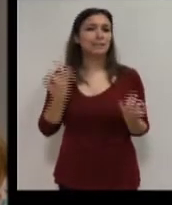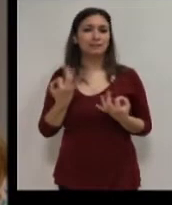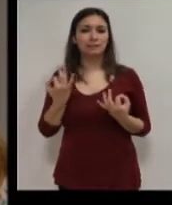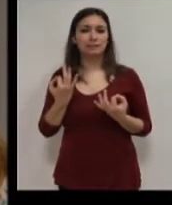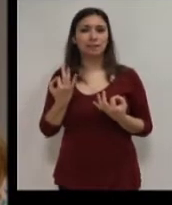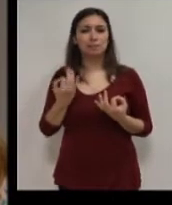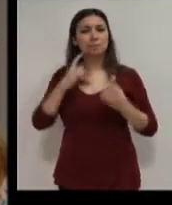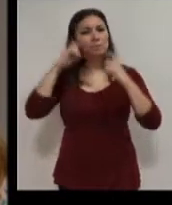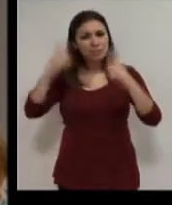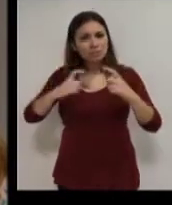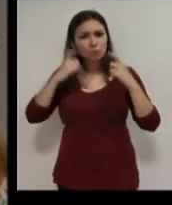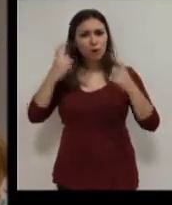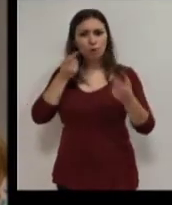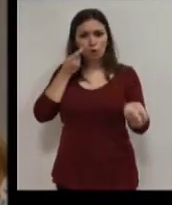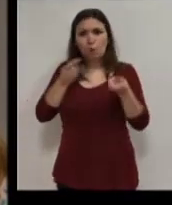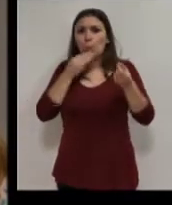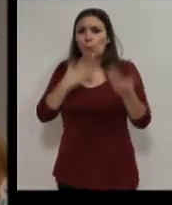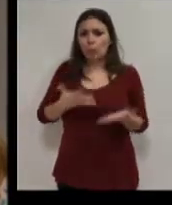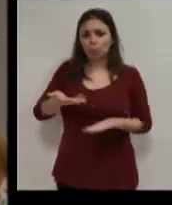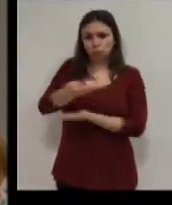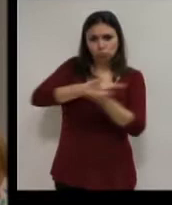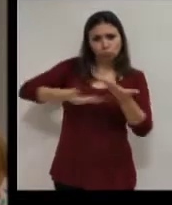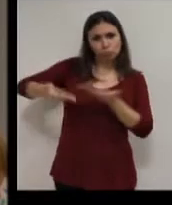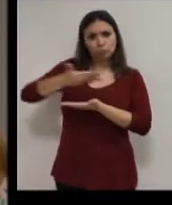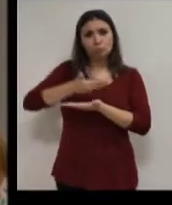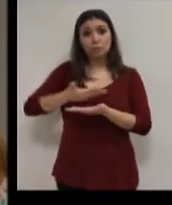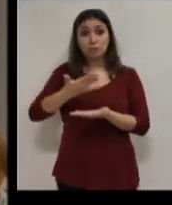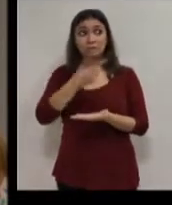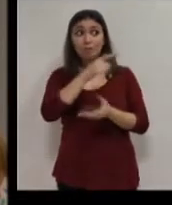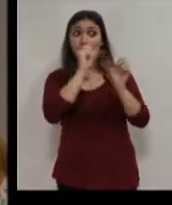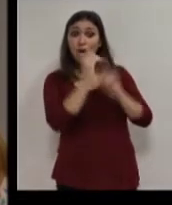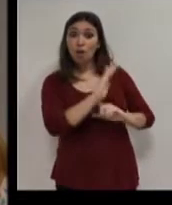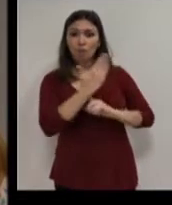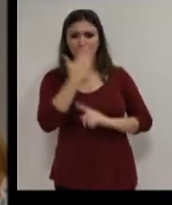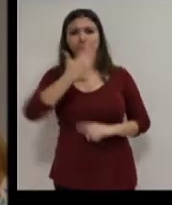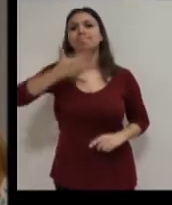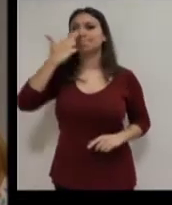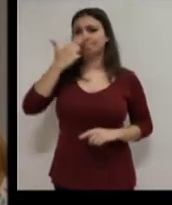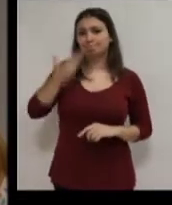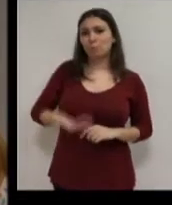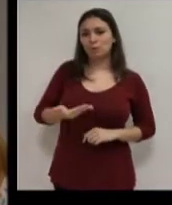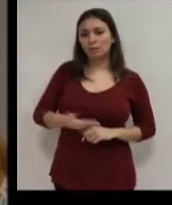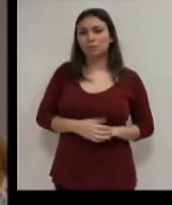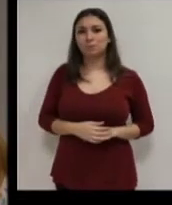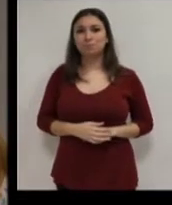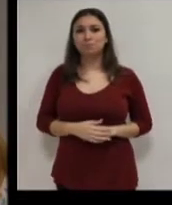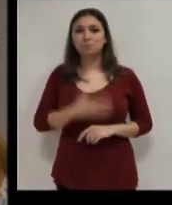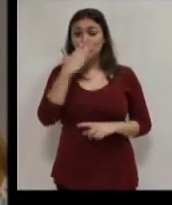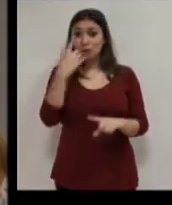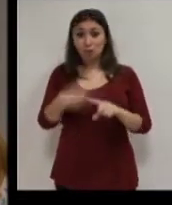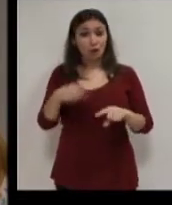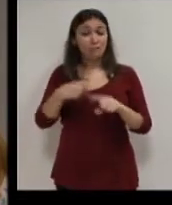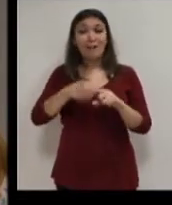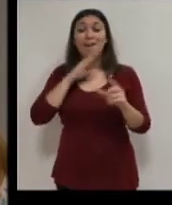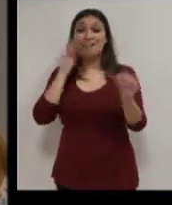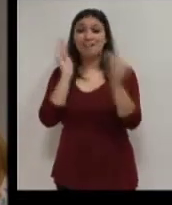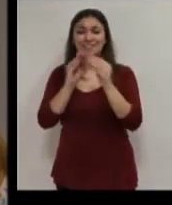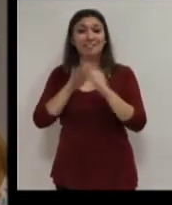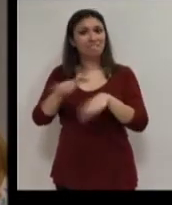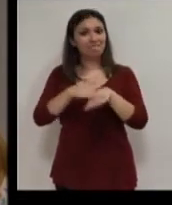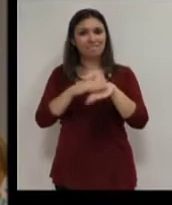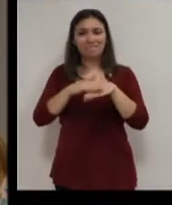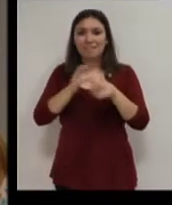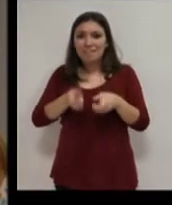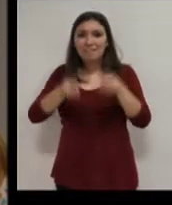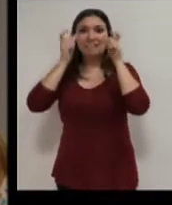necesita es precisamente esfuerzos coordinados, ¿no? Pues creo que es una visión muy importante y muy interesante, ¿no? Ha habido algunas cosas en las que no